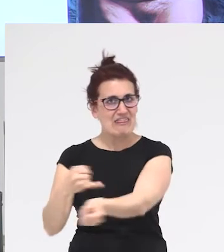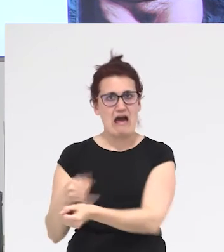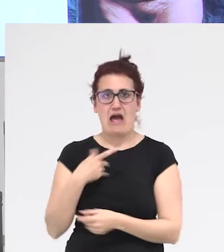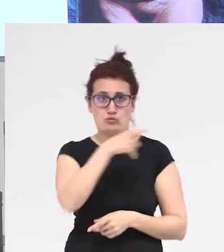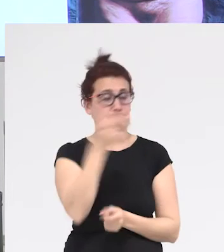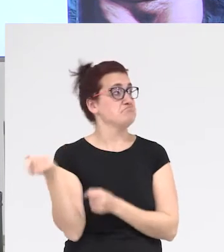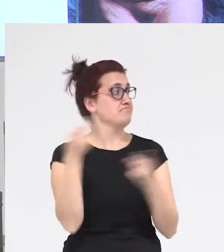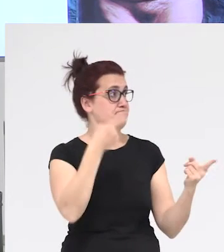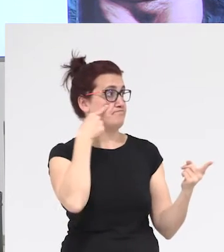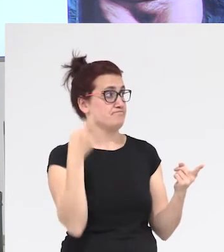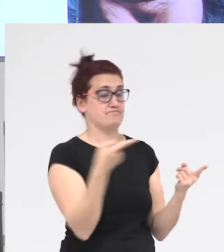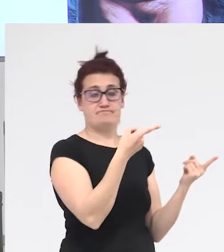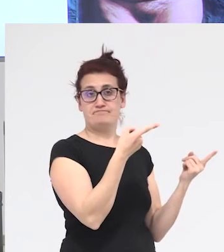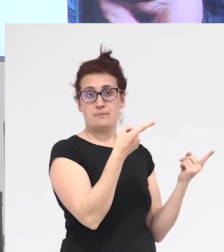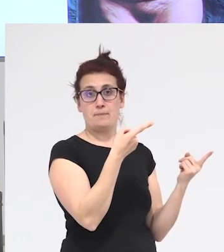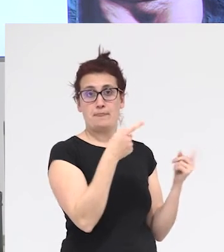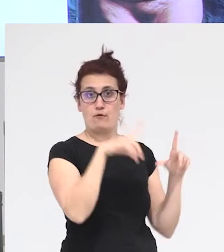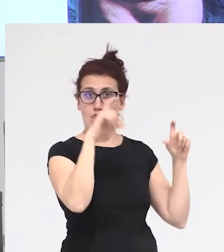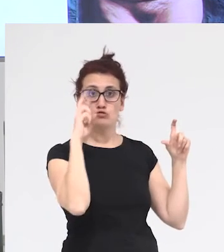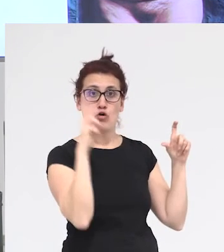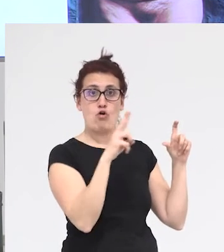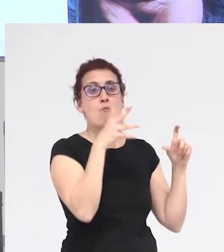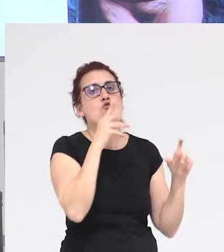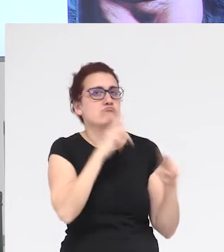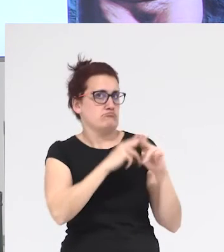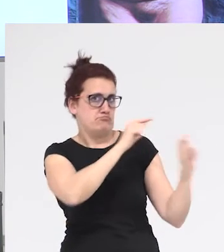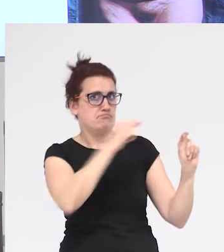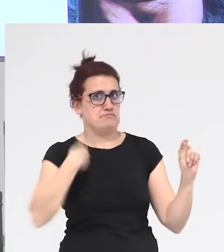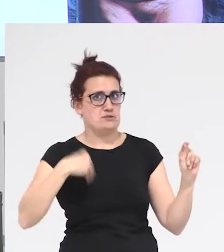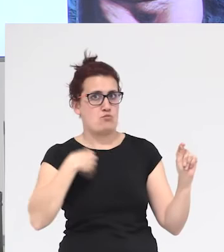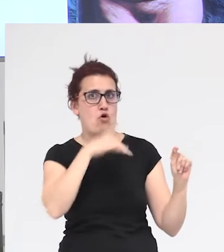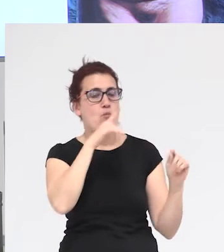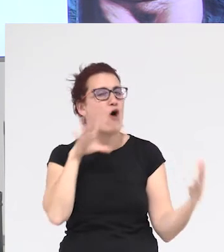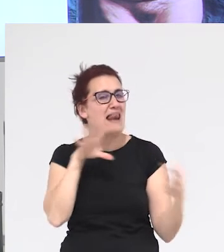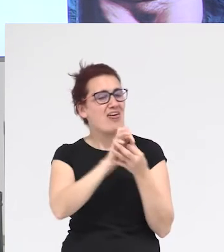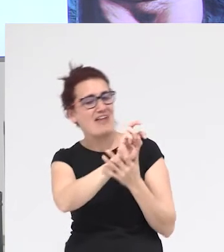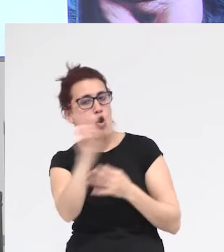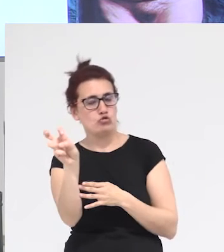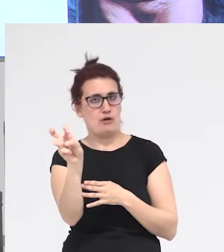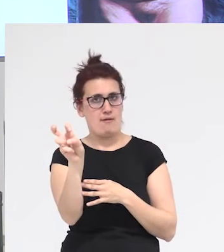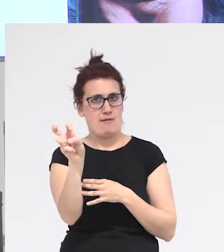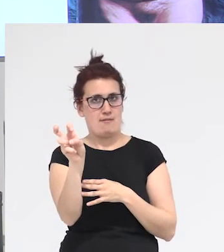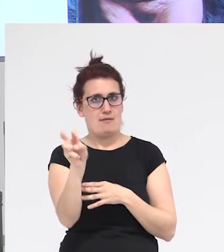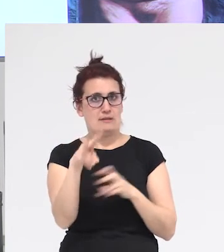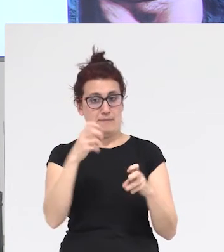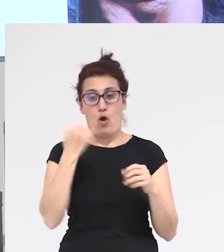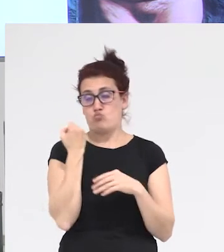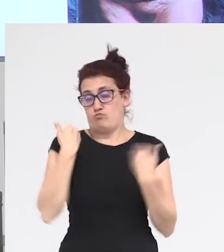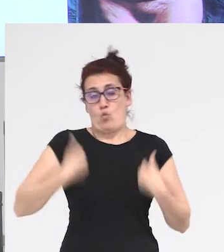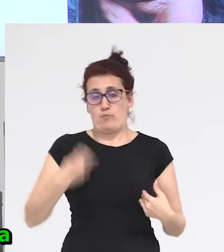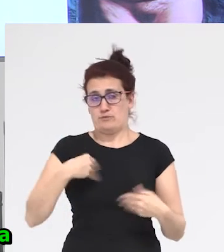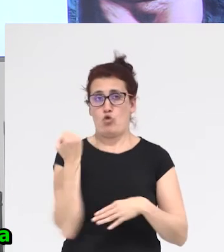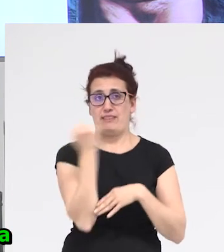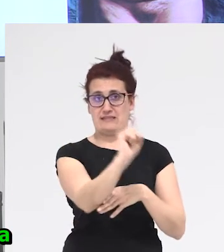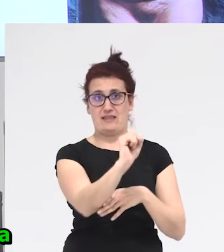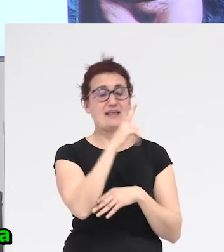traigo, por nombrar esto, por nombrar esta otra alianza, entre esas alianzas, entre cuerpos disidentes,